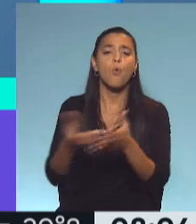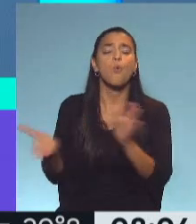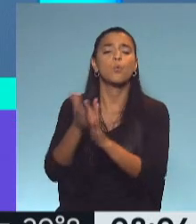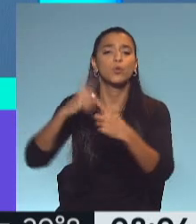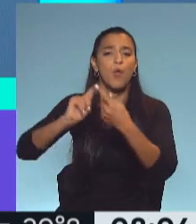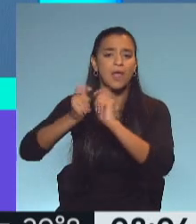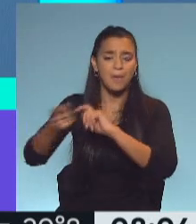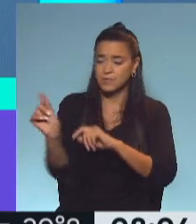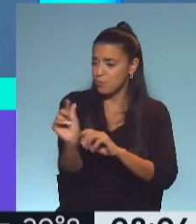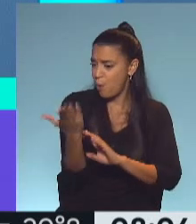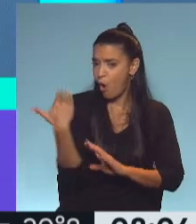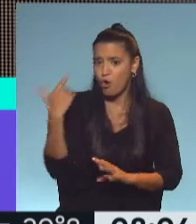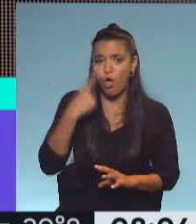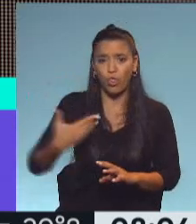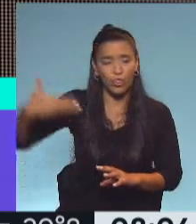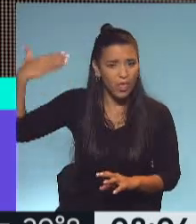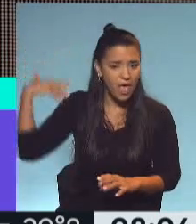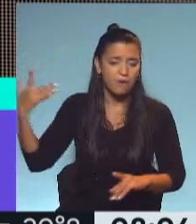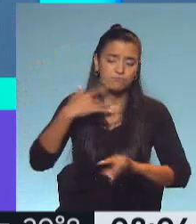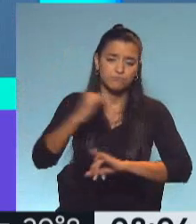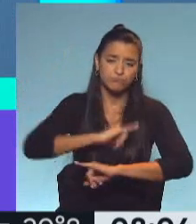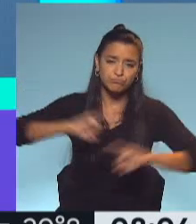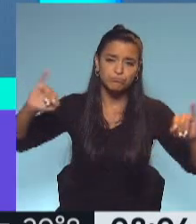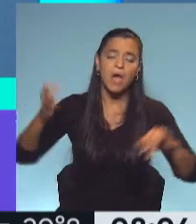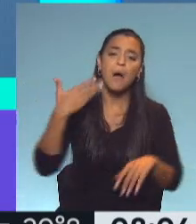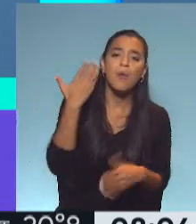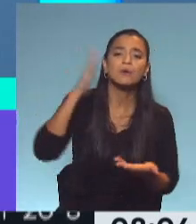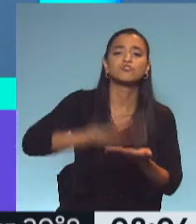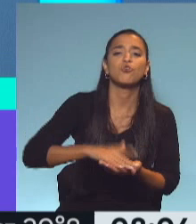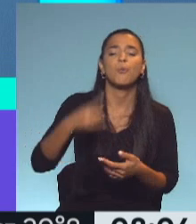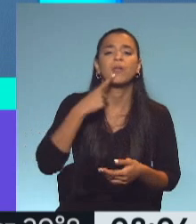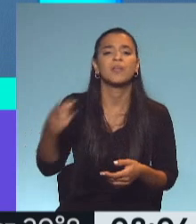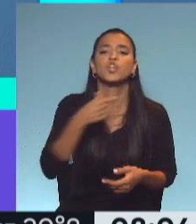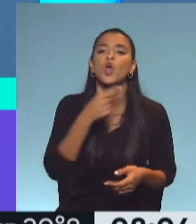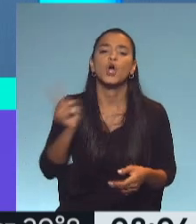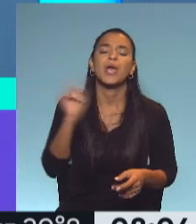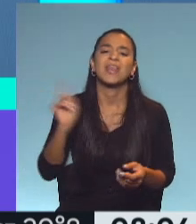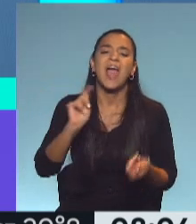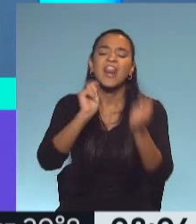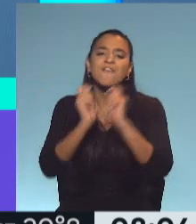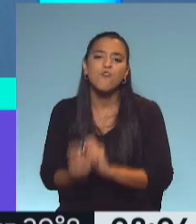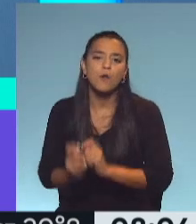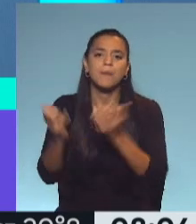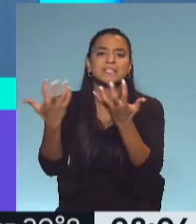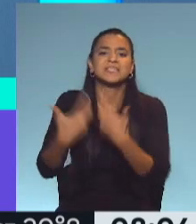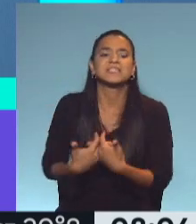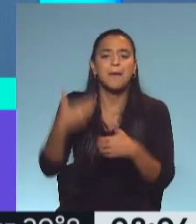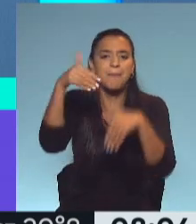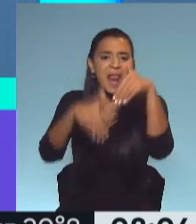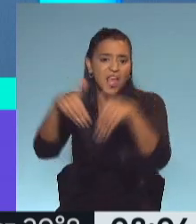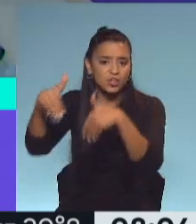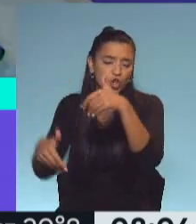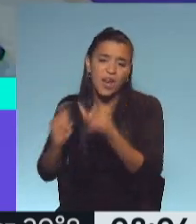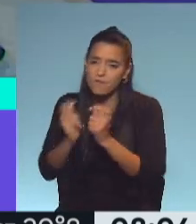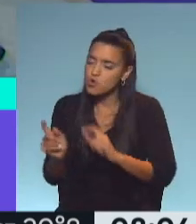Cambio, hace pocos días, ¿te acordás? En este comunicado hablaban de rechazar cualquier reforma al sistema electoral. En principio no hay reforma al